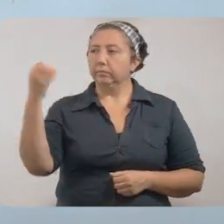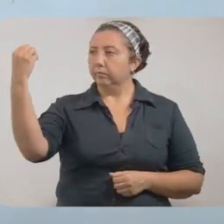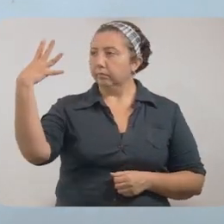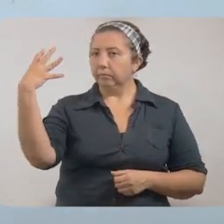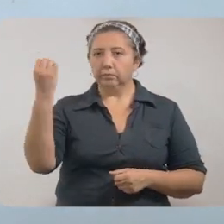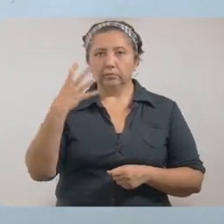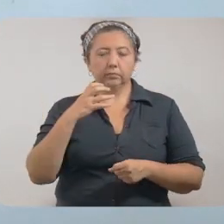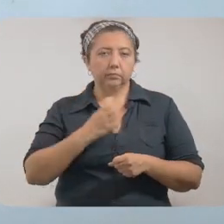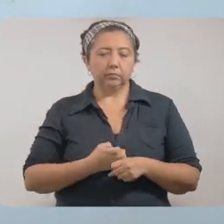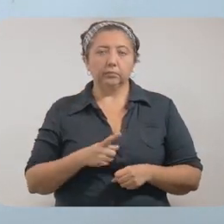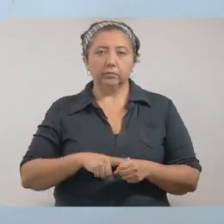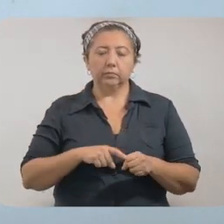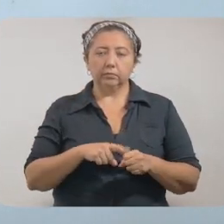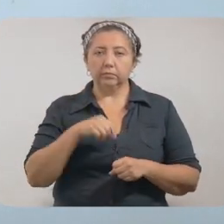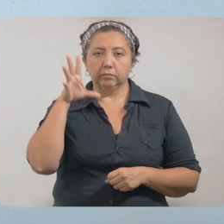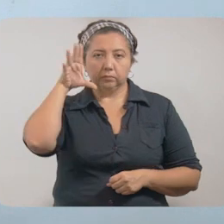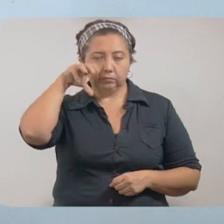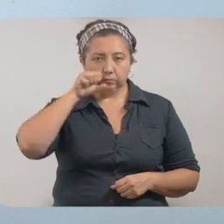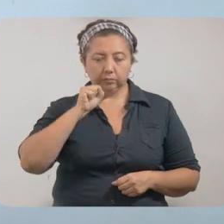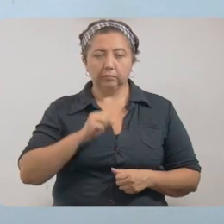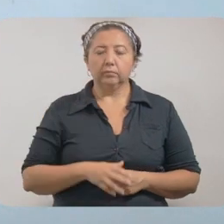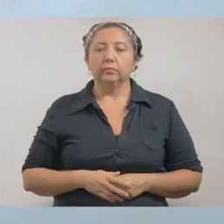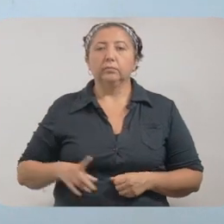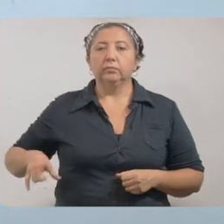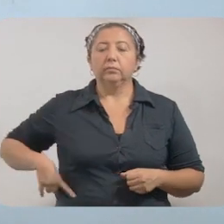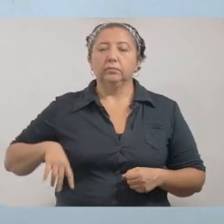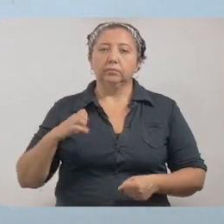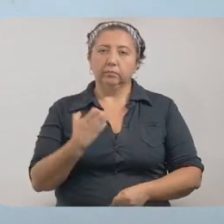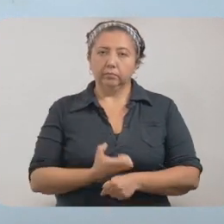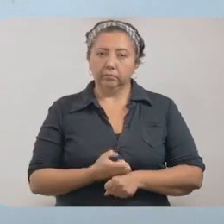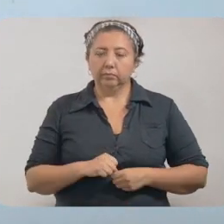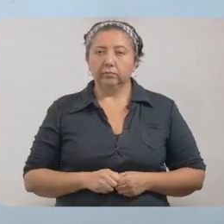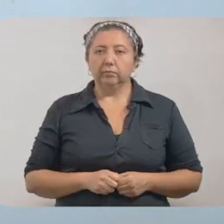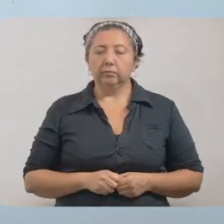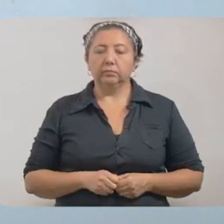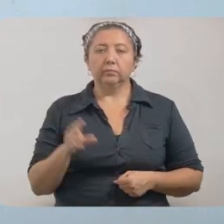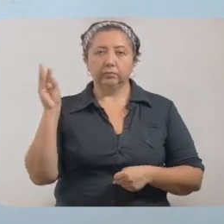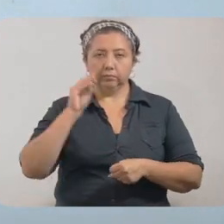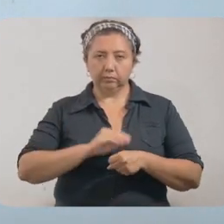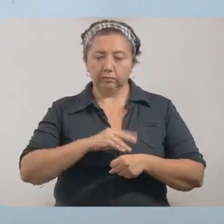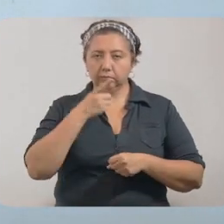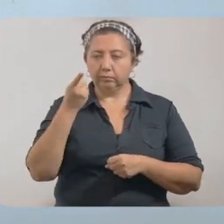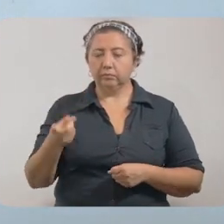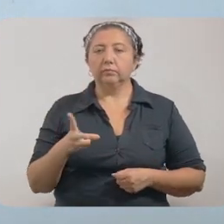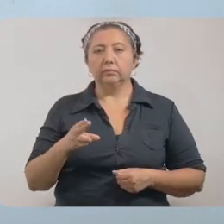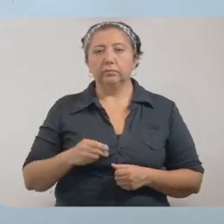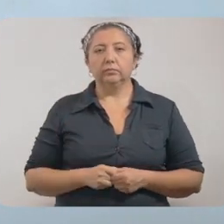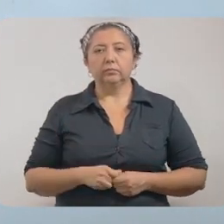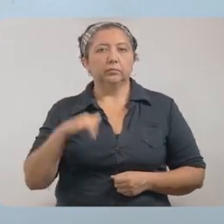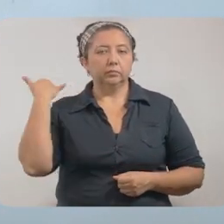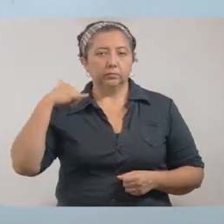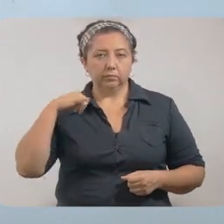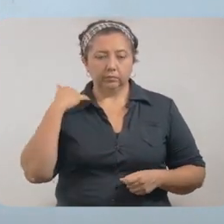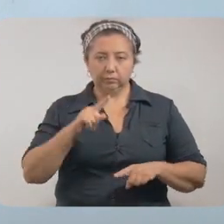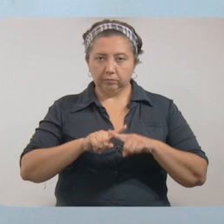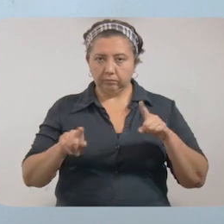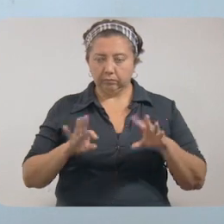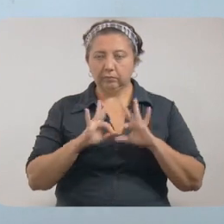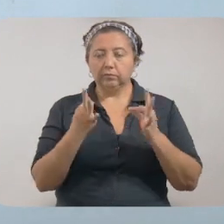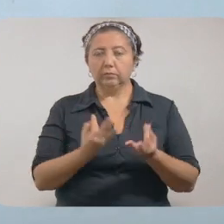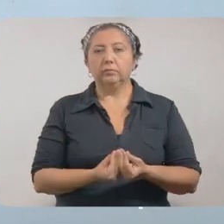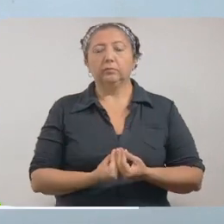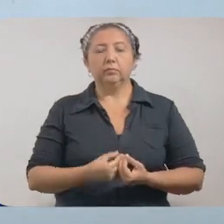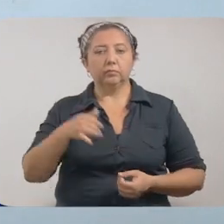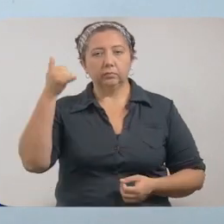semáforo epidemiológico está en naranja. El gobierno del estado ha puesto a disposición de los yucatecos diversos